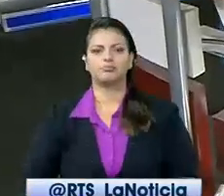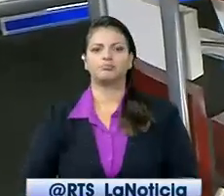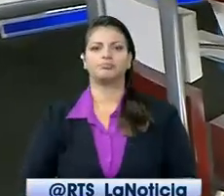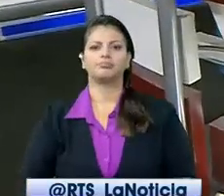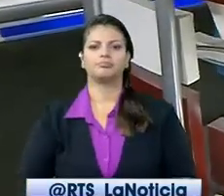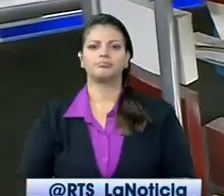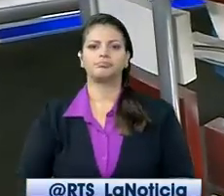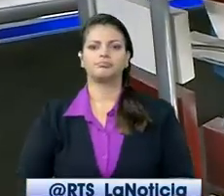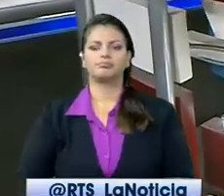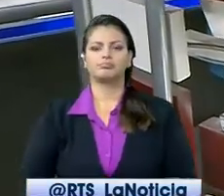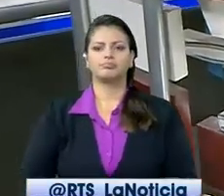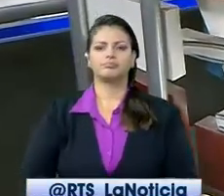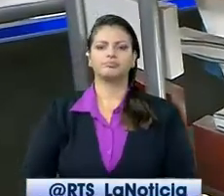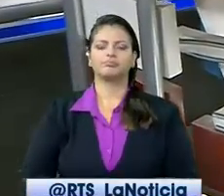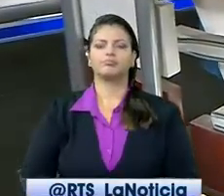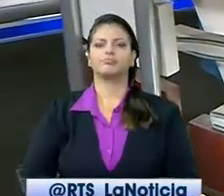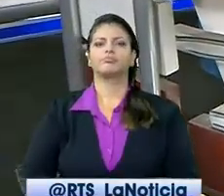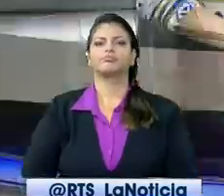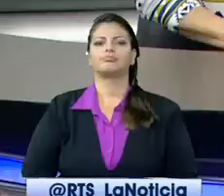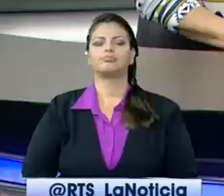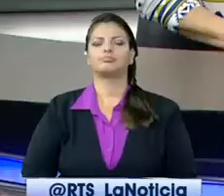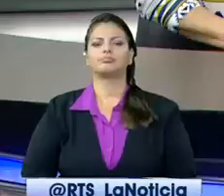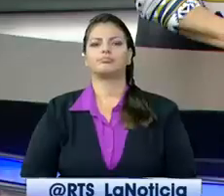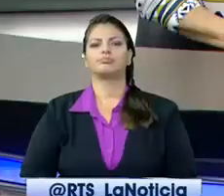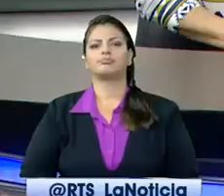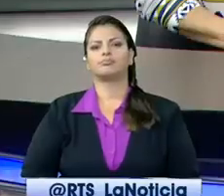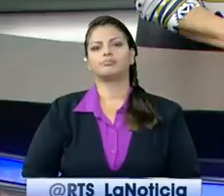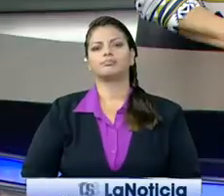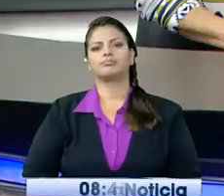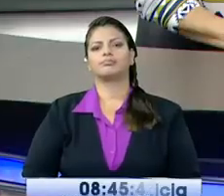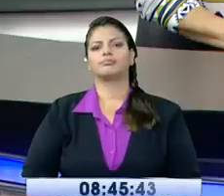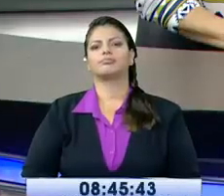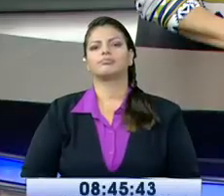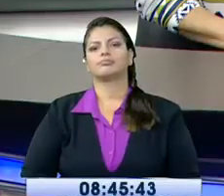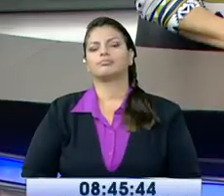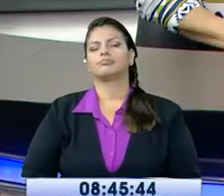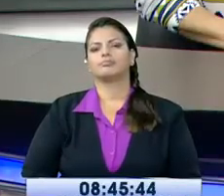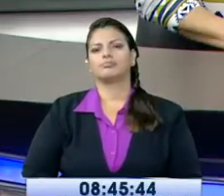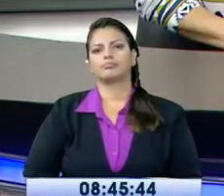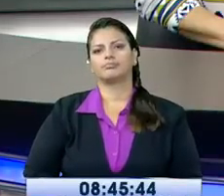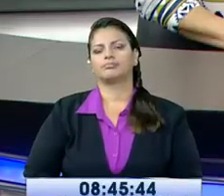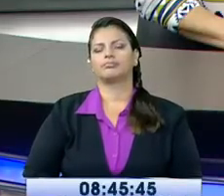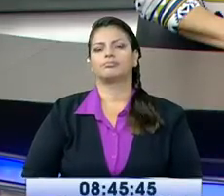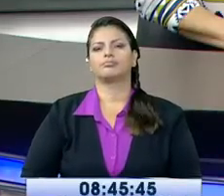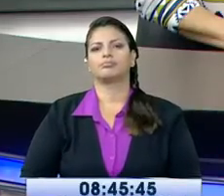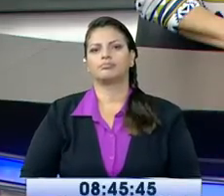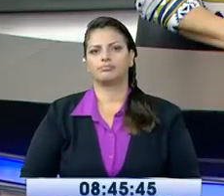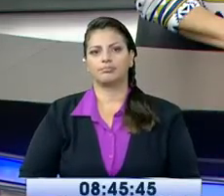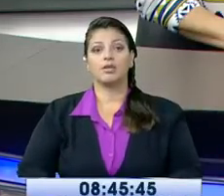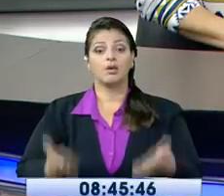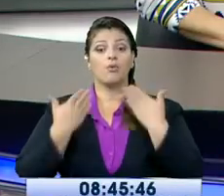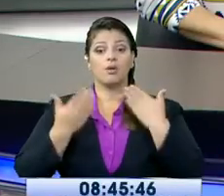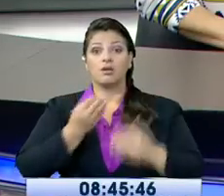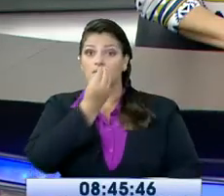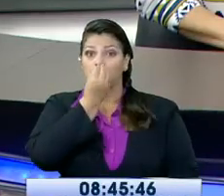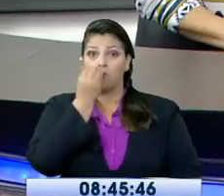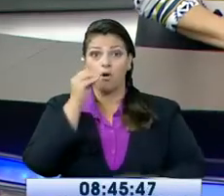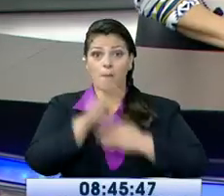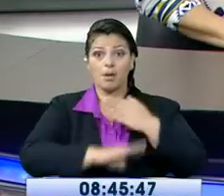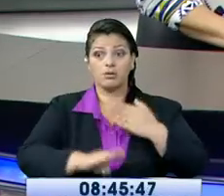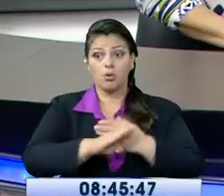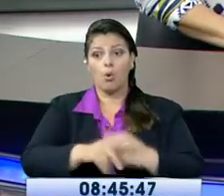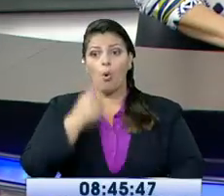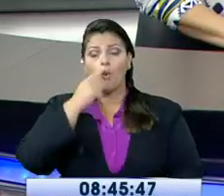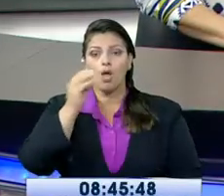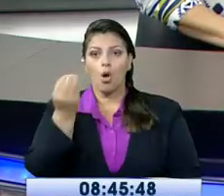Un joven fue asesinado con un disparo en la cabeza mientras conversaba con su hermano y un amigo en Flor de Bastión, al noroeste de Guayaquil.